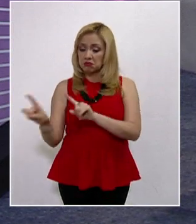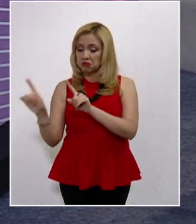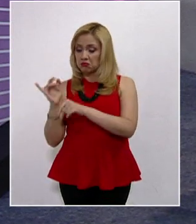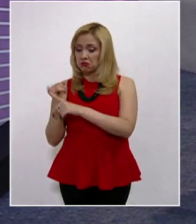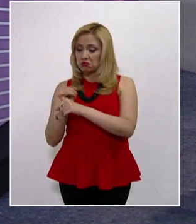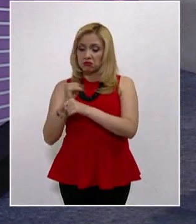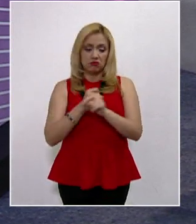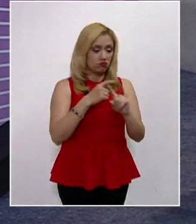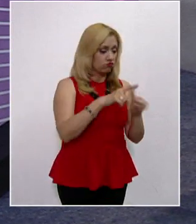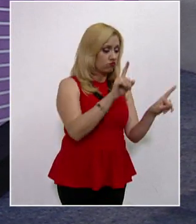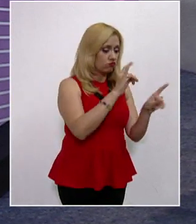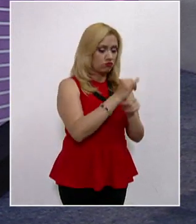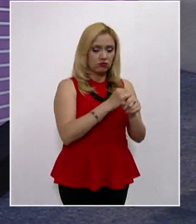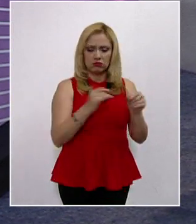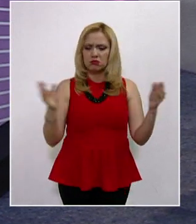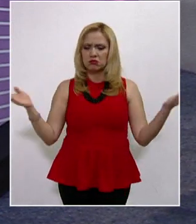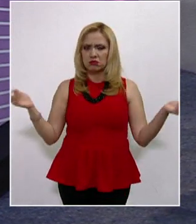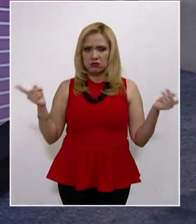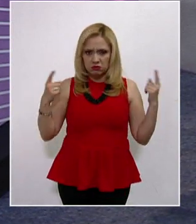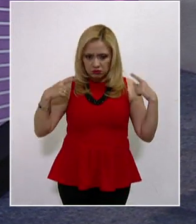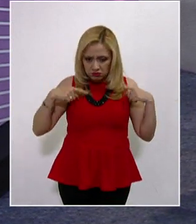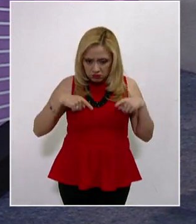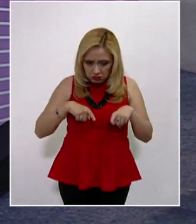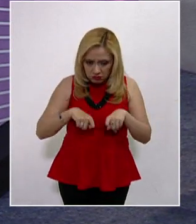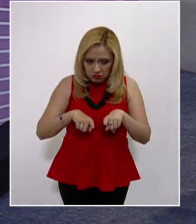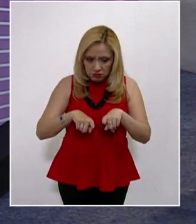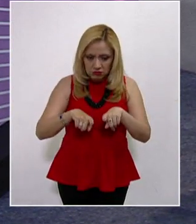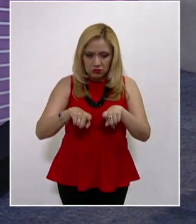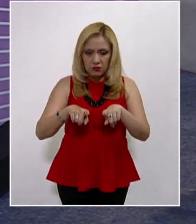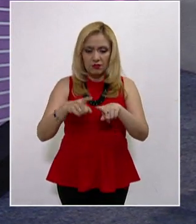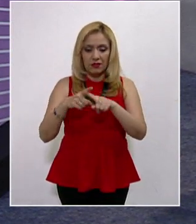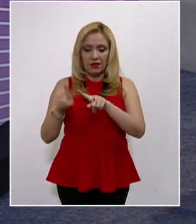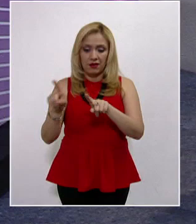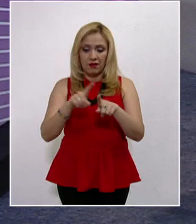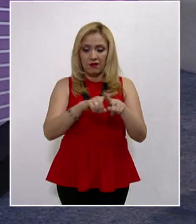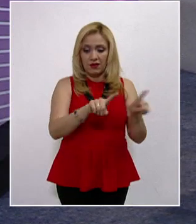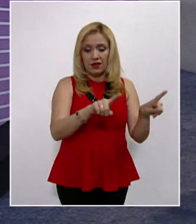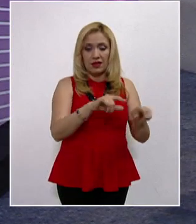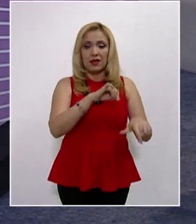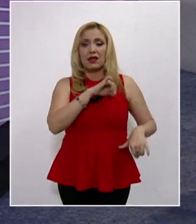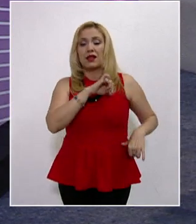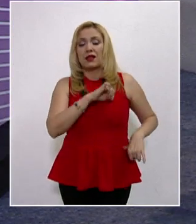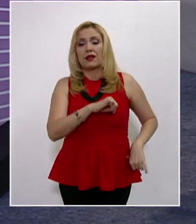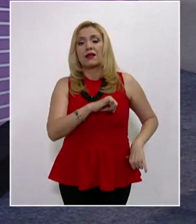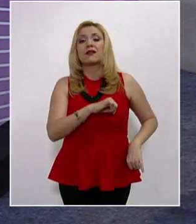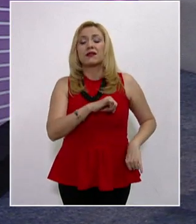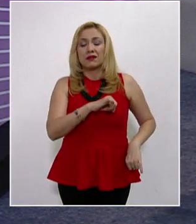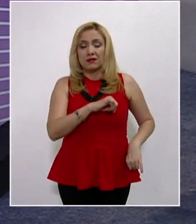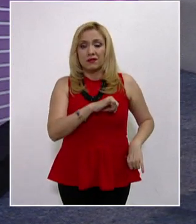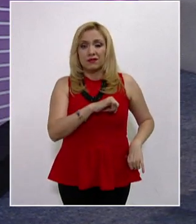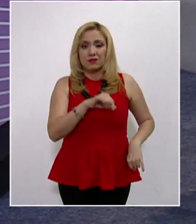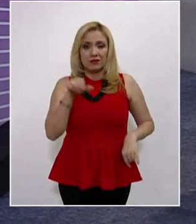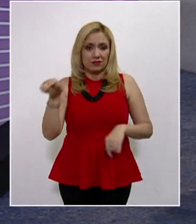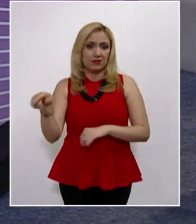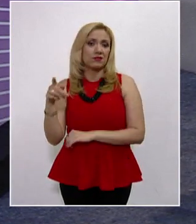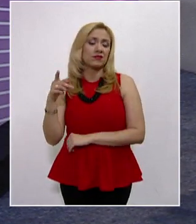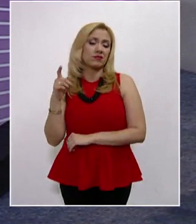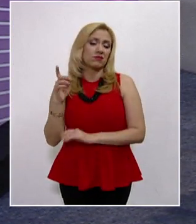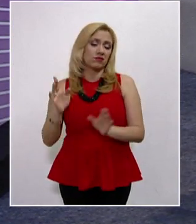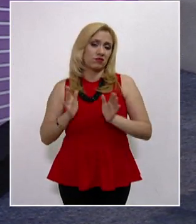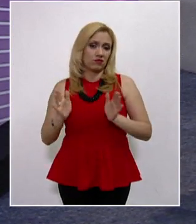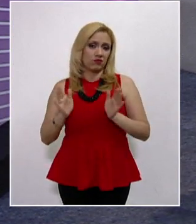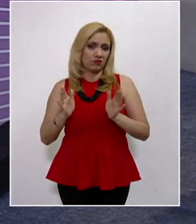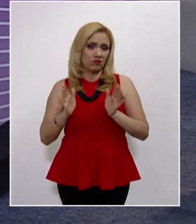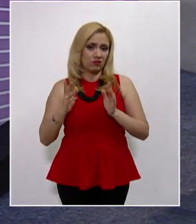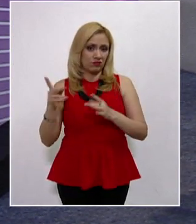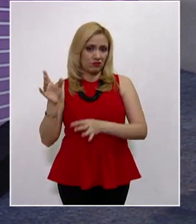investigaciones paralelas, investigaciones que sean a cargo de la Procuraduría Militar y